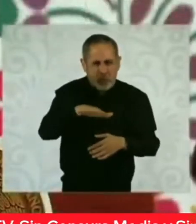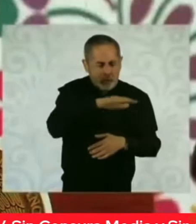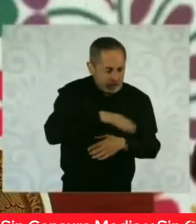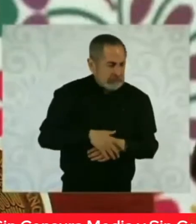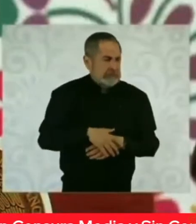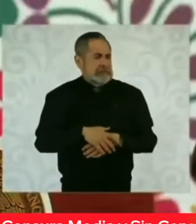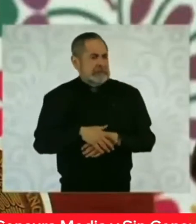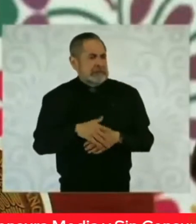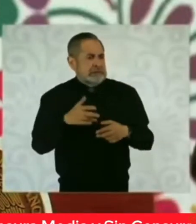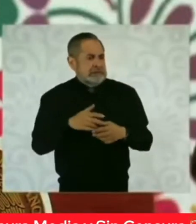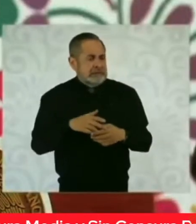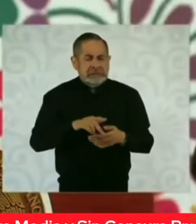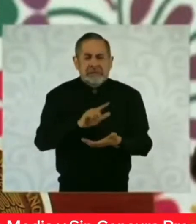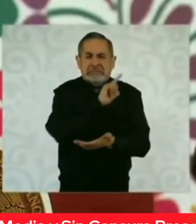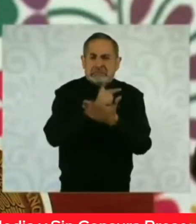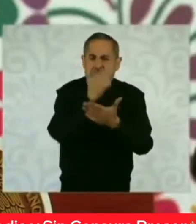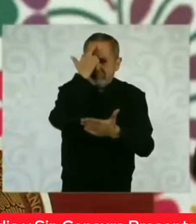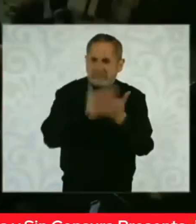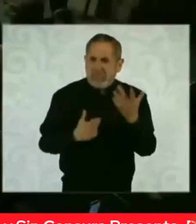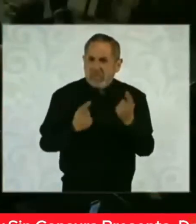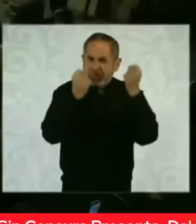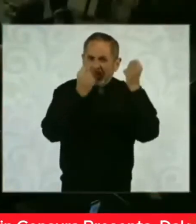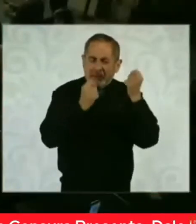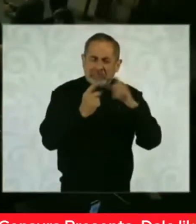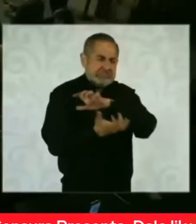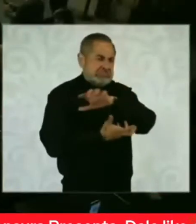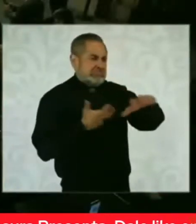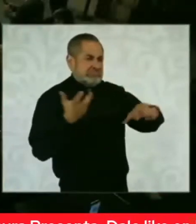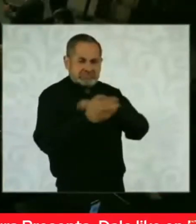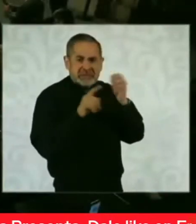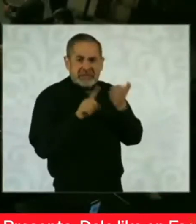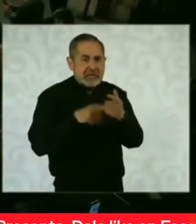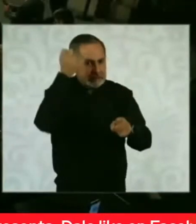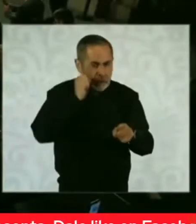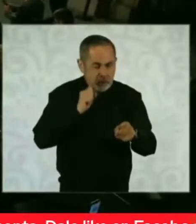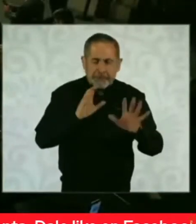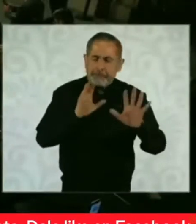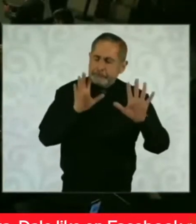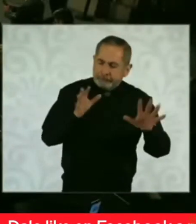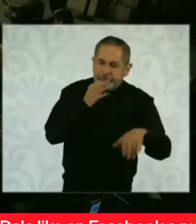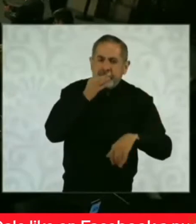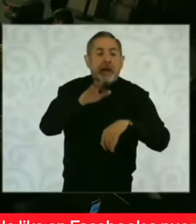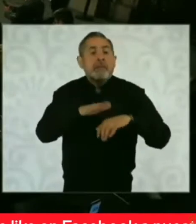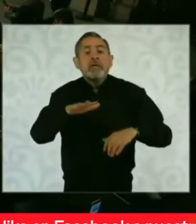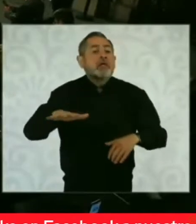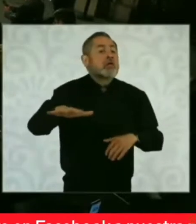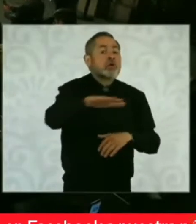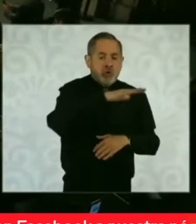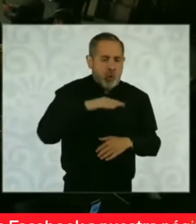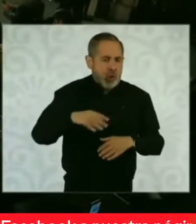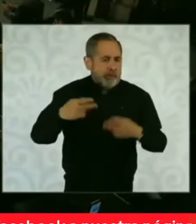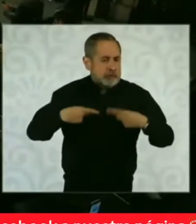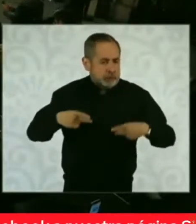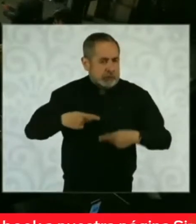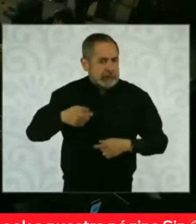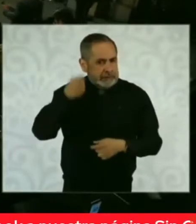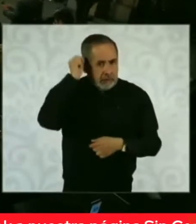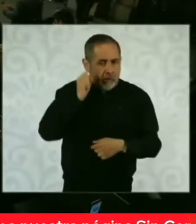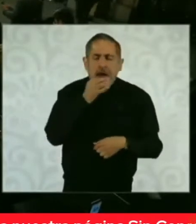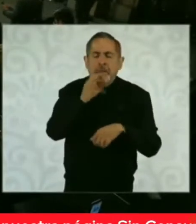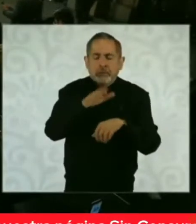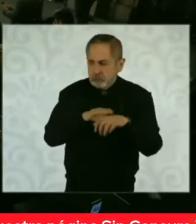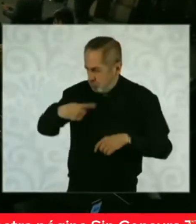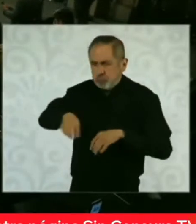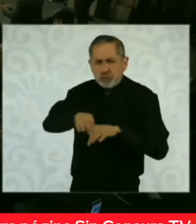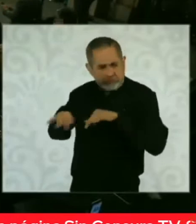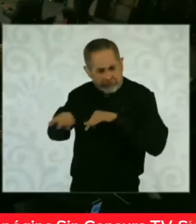el aumento de delitos que hubo en Sinaloa, y que sepa el pueblo de Sinaloa que estamos trabajando todos los días para garantizar